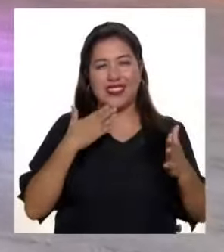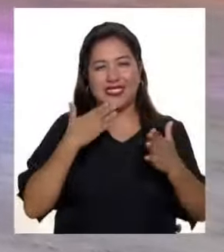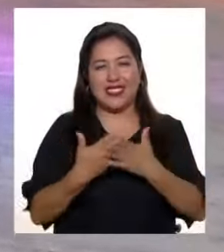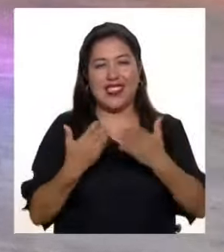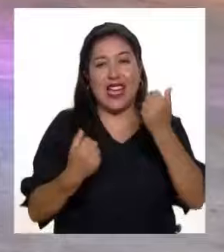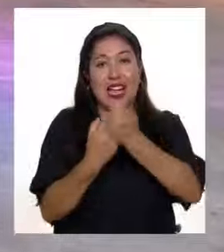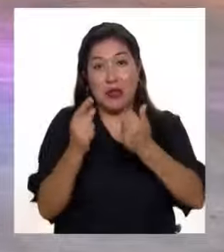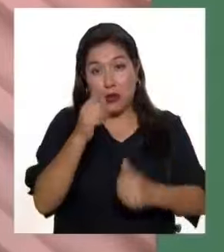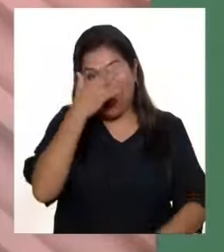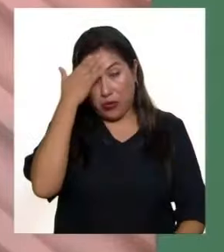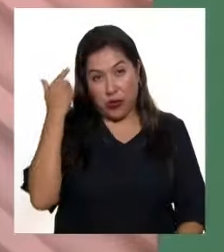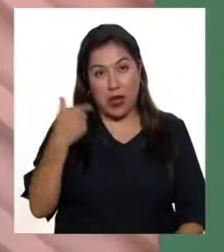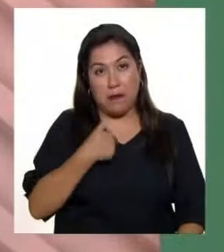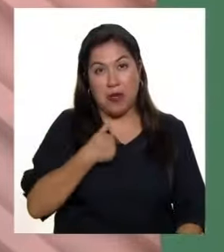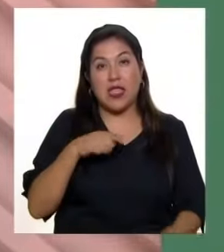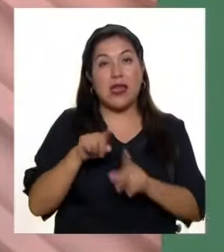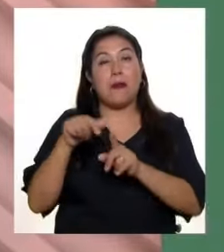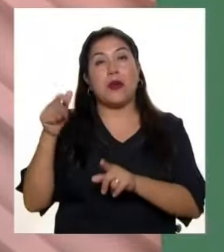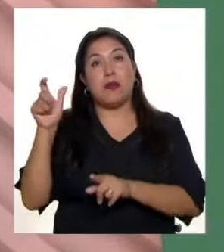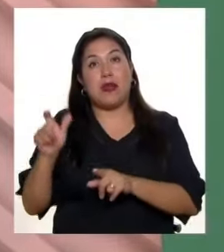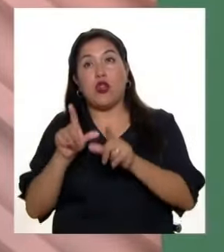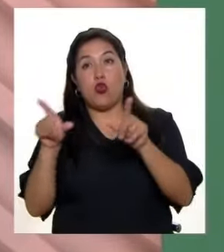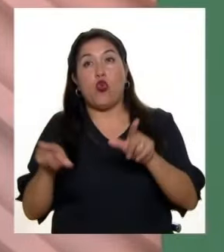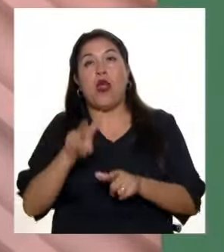de apoyarnos a mí y a Lita Peso en Viña del Mar